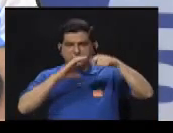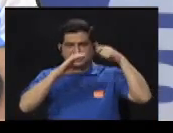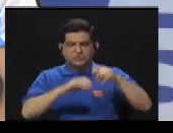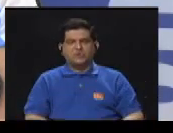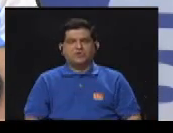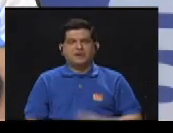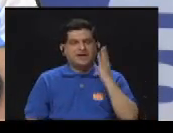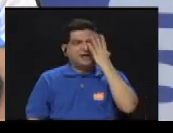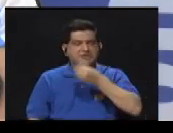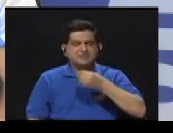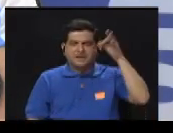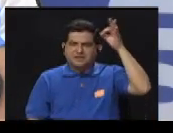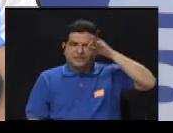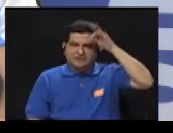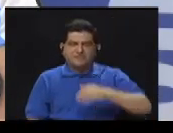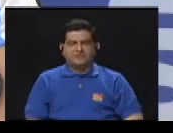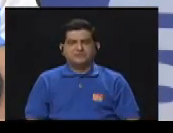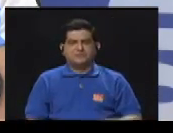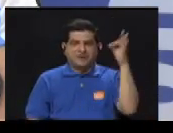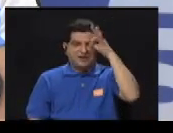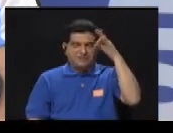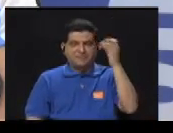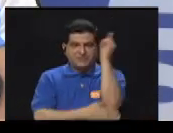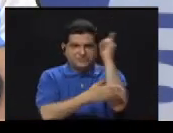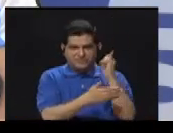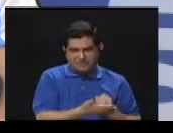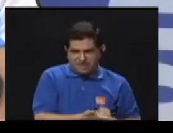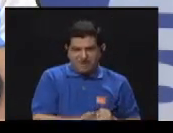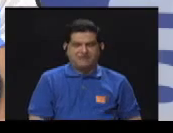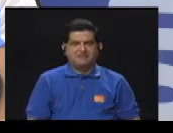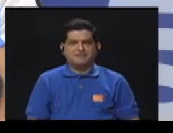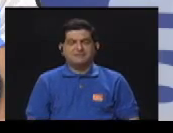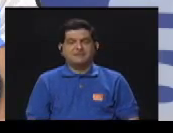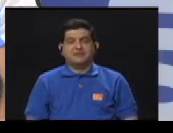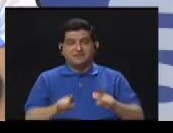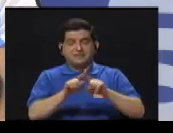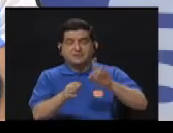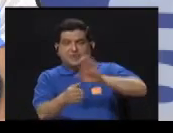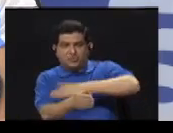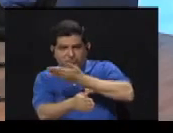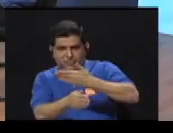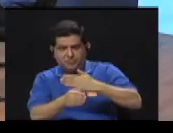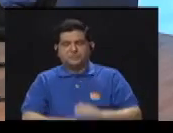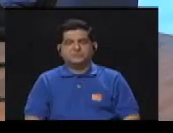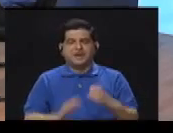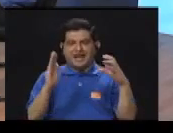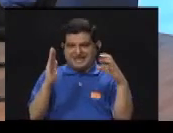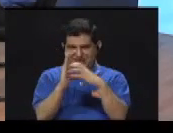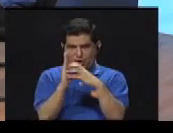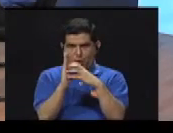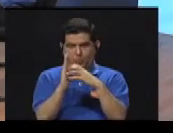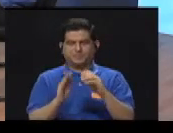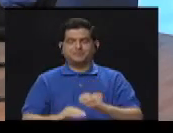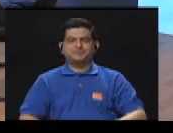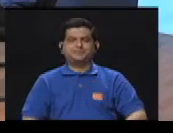estética, de filosofía del arte, de banda sonora, de